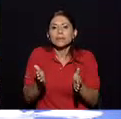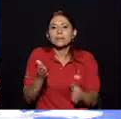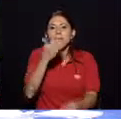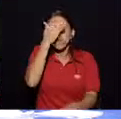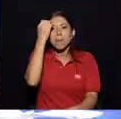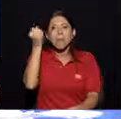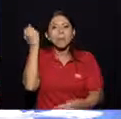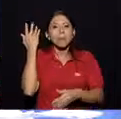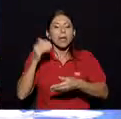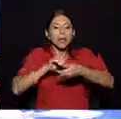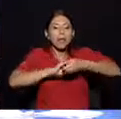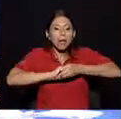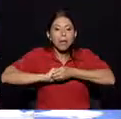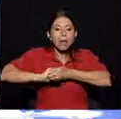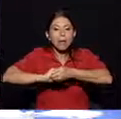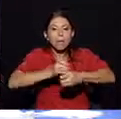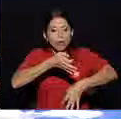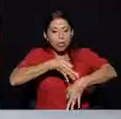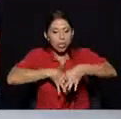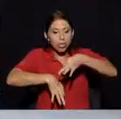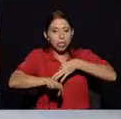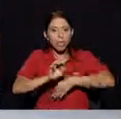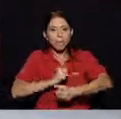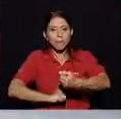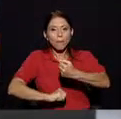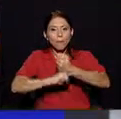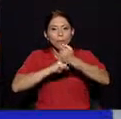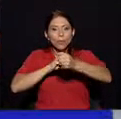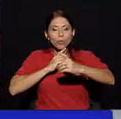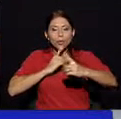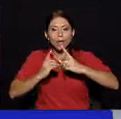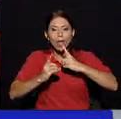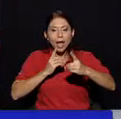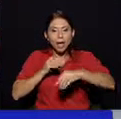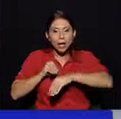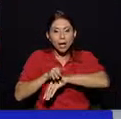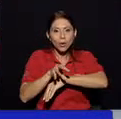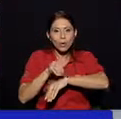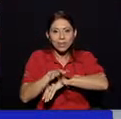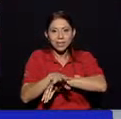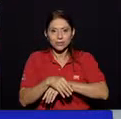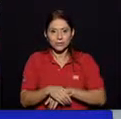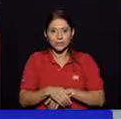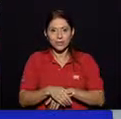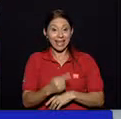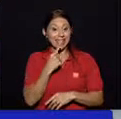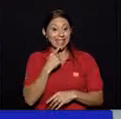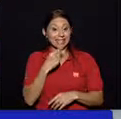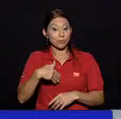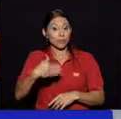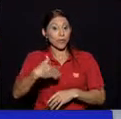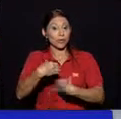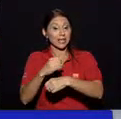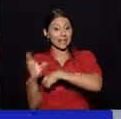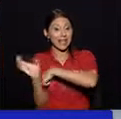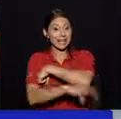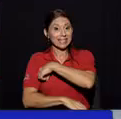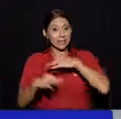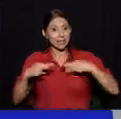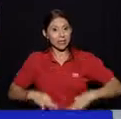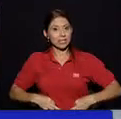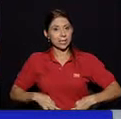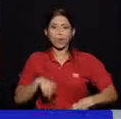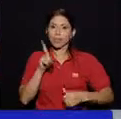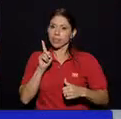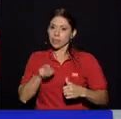hacer es hablarles, pero cuando analizamos los datos de castigo físico se está pegando, se están tomando otras medidas que en realidad no